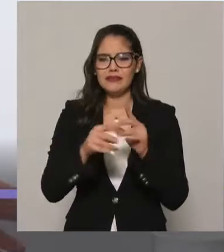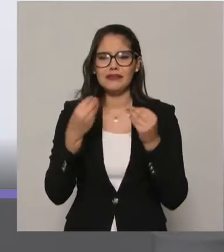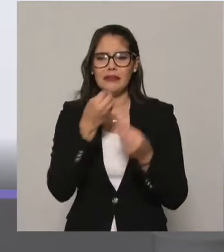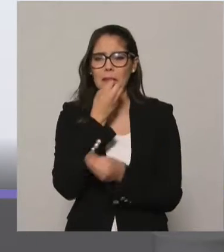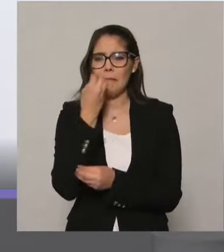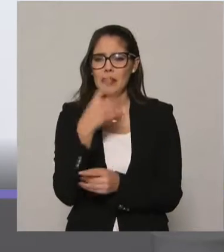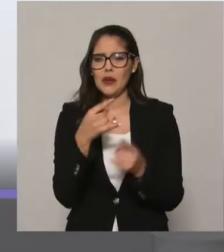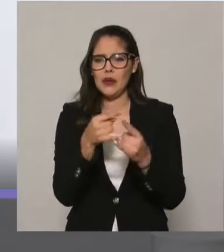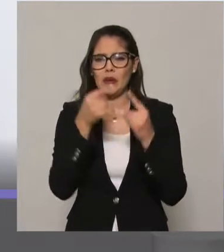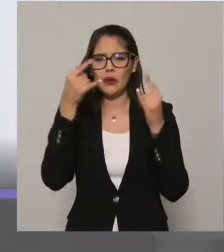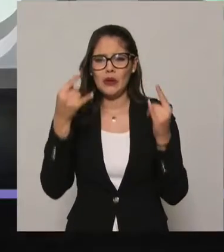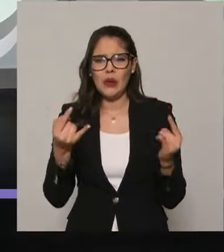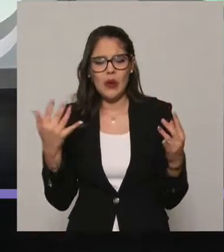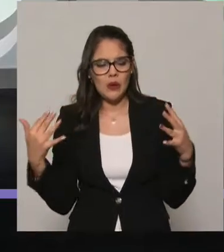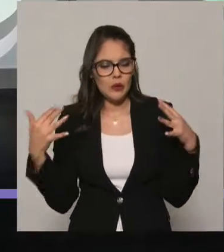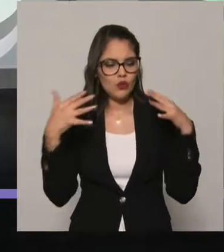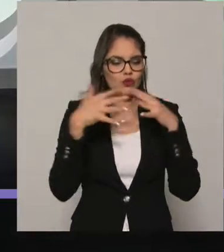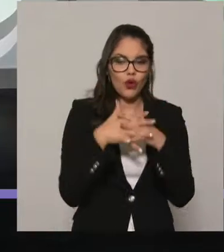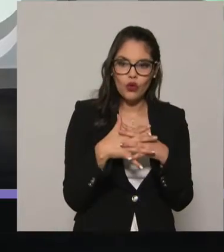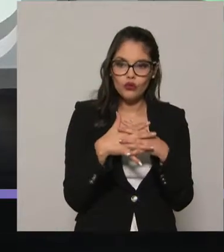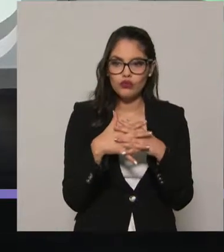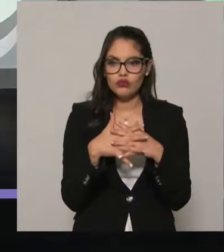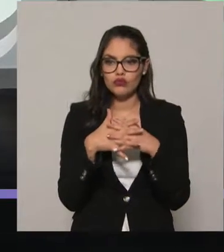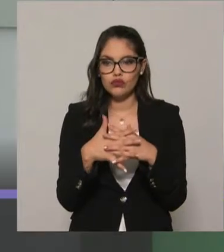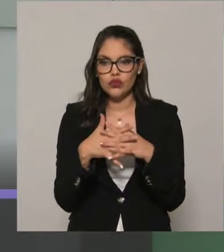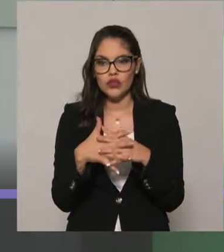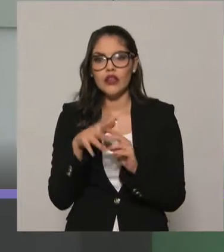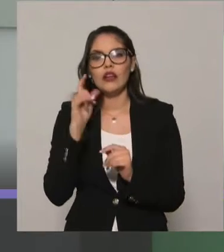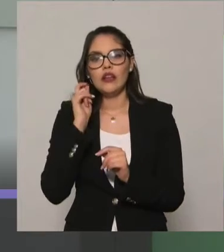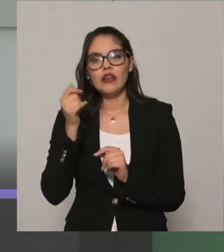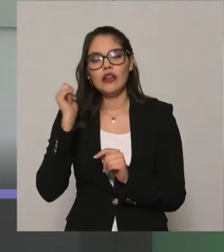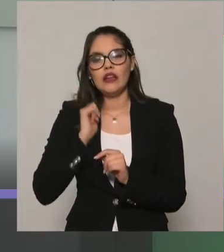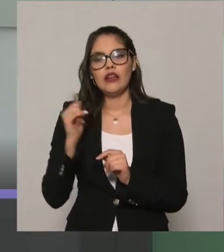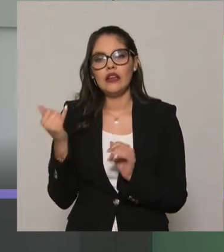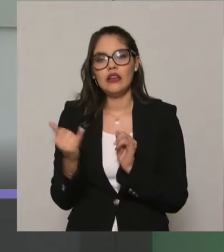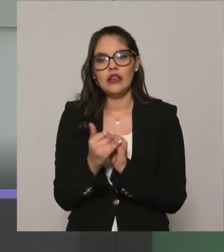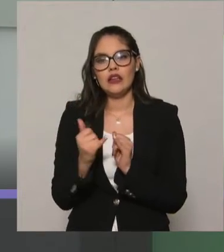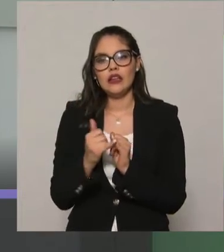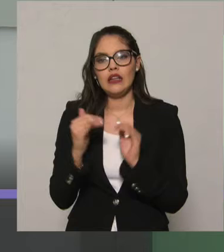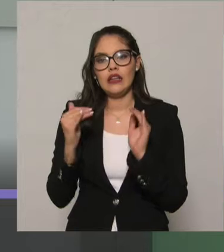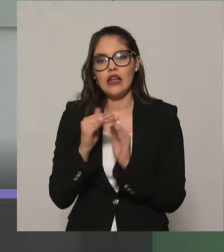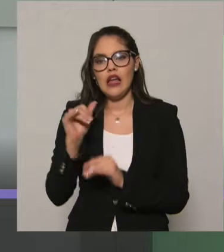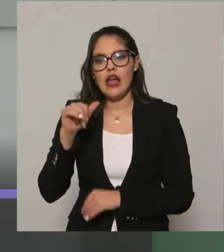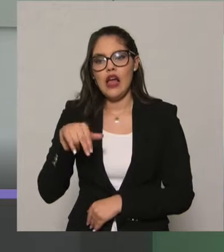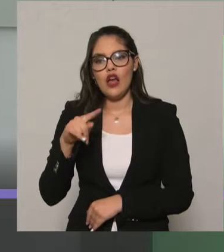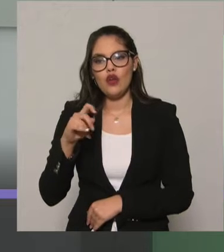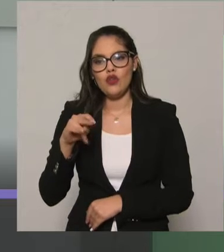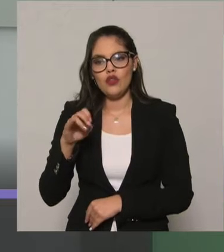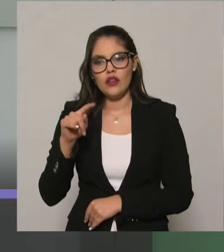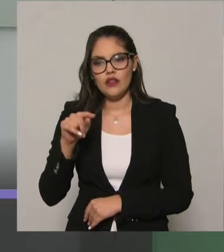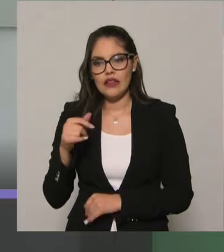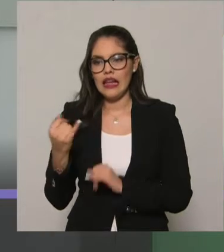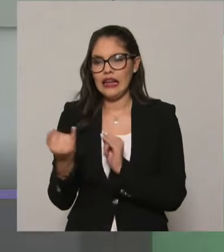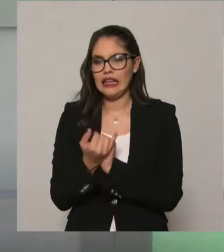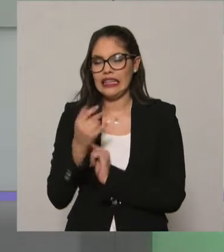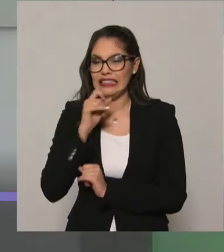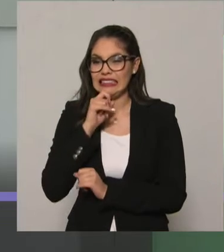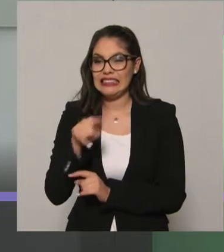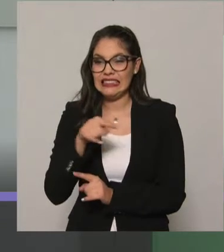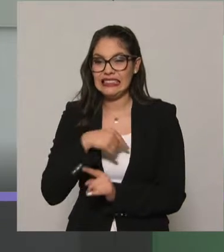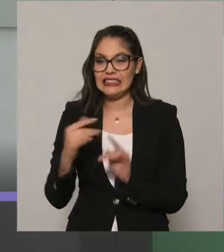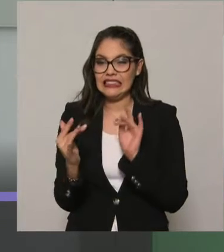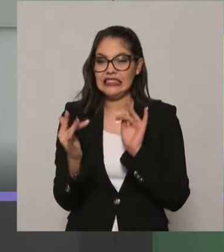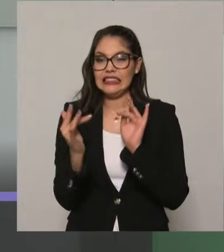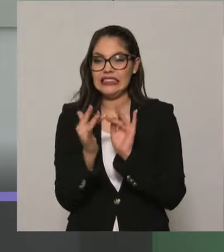como que pasado y presente convergen. Se restauró hace poco la casa Antonieta Rivas Mercado, que también está justamente en esa